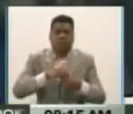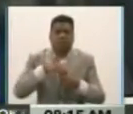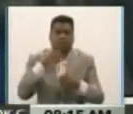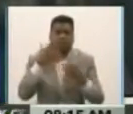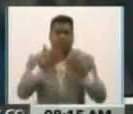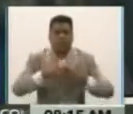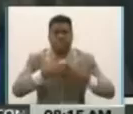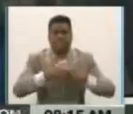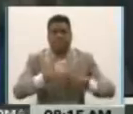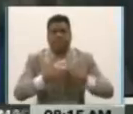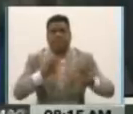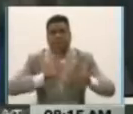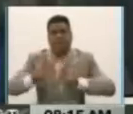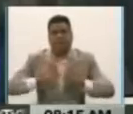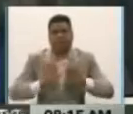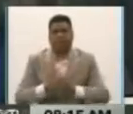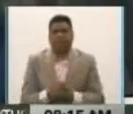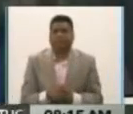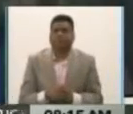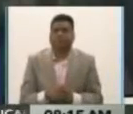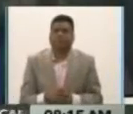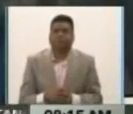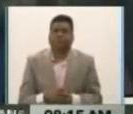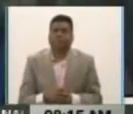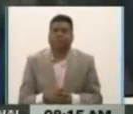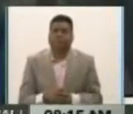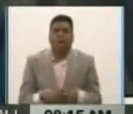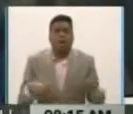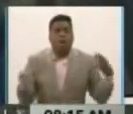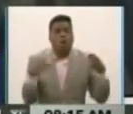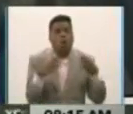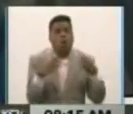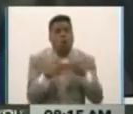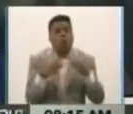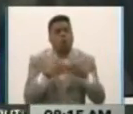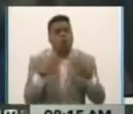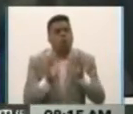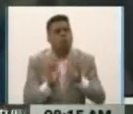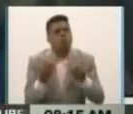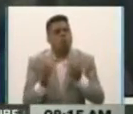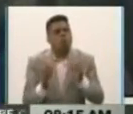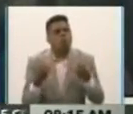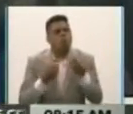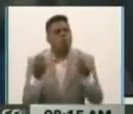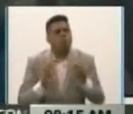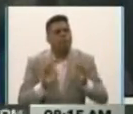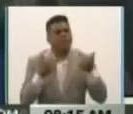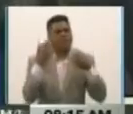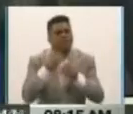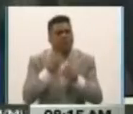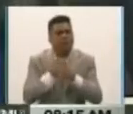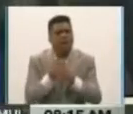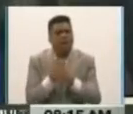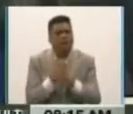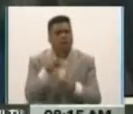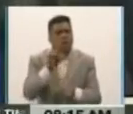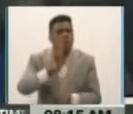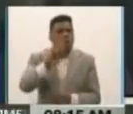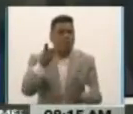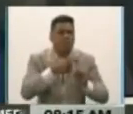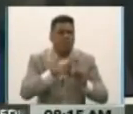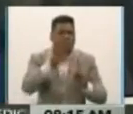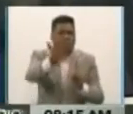estrenar este elenco, tanto el juvenil como el elenco popular, el elenco permanente, que comience a trabajar una vez escogido, una vez